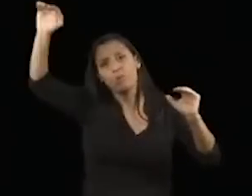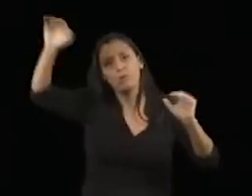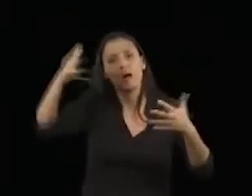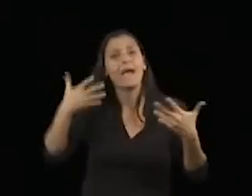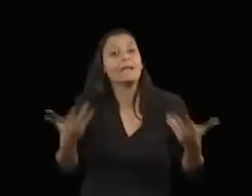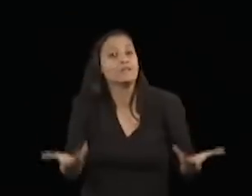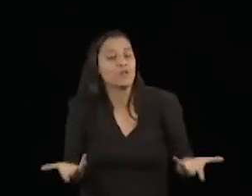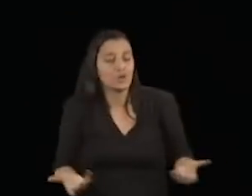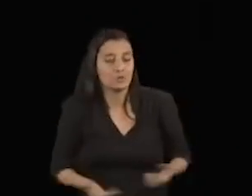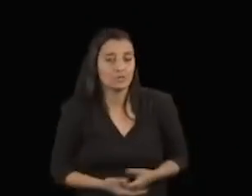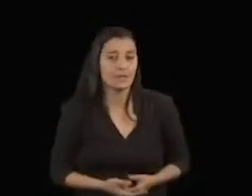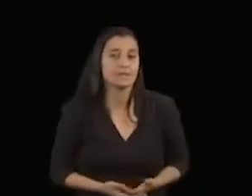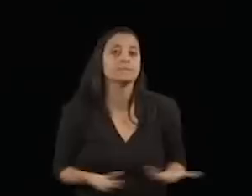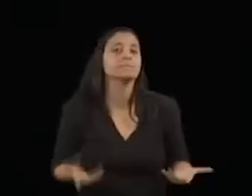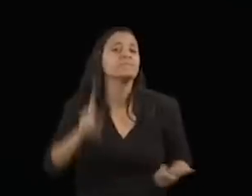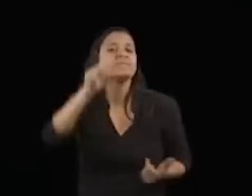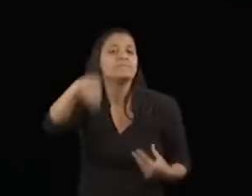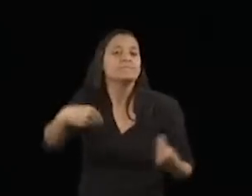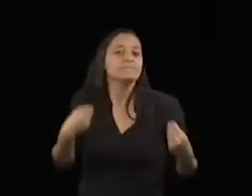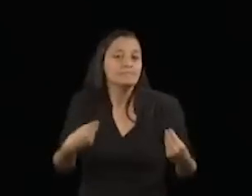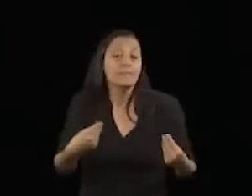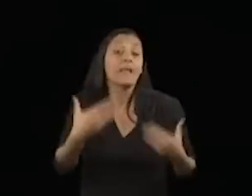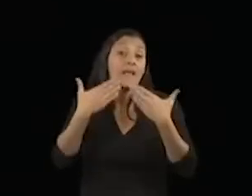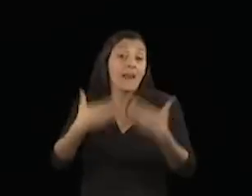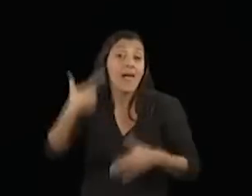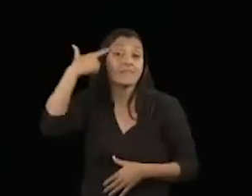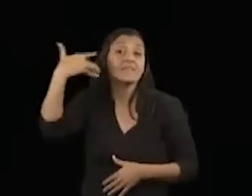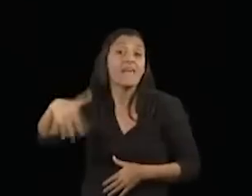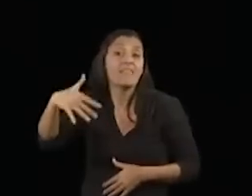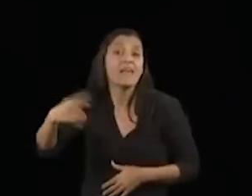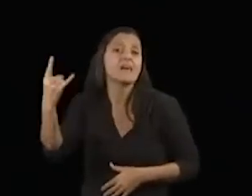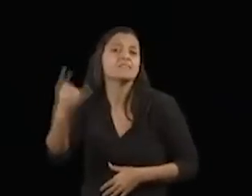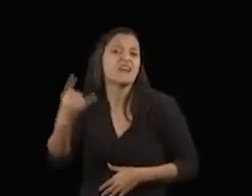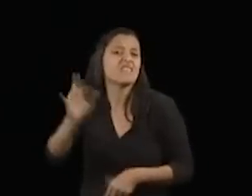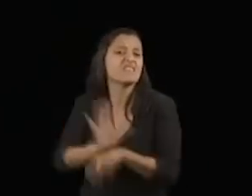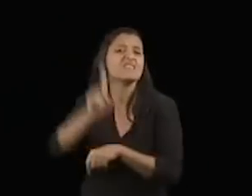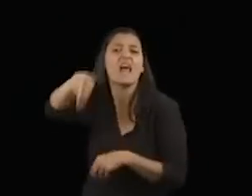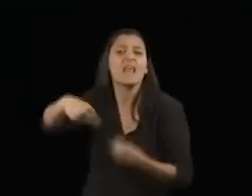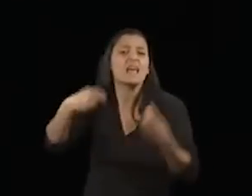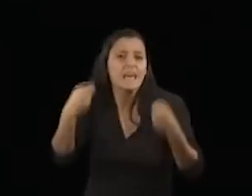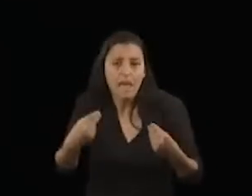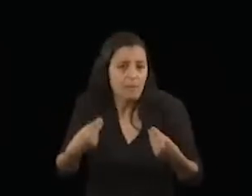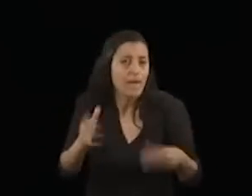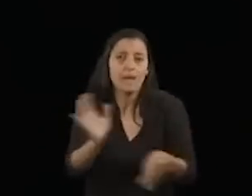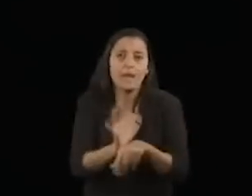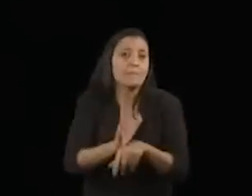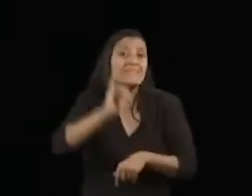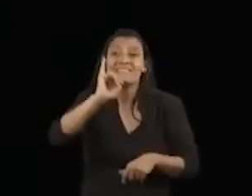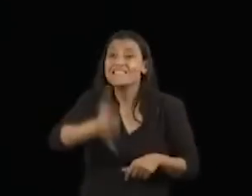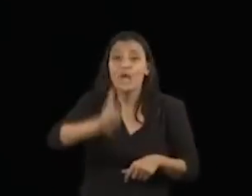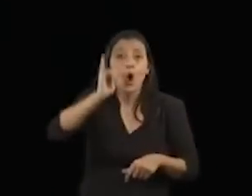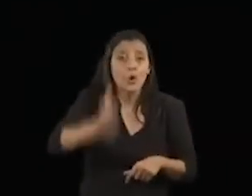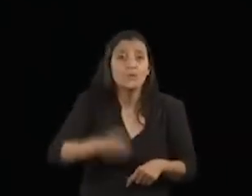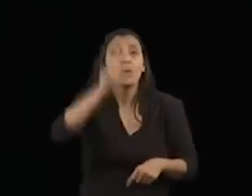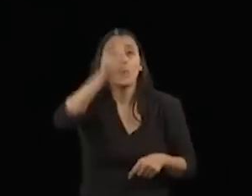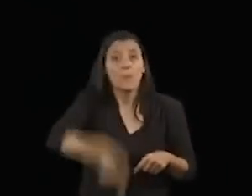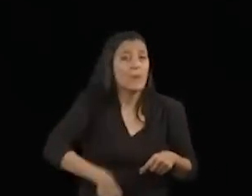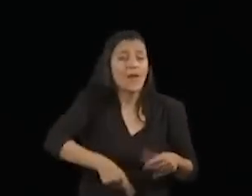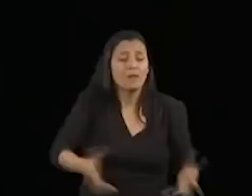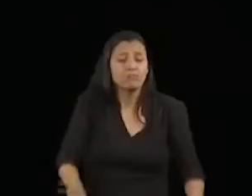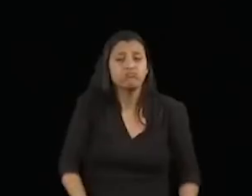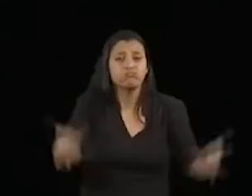Entonces, ¿qué es lo que genera la inteligencia artificial? Genera una exacerbación de los rendimientos